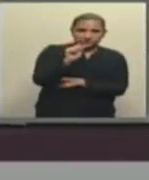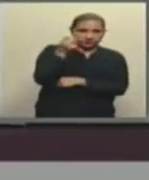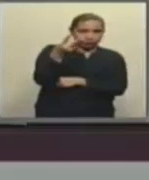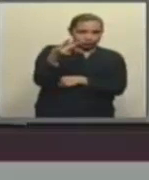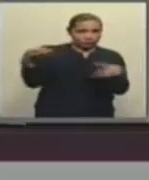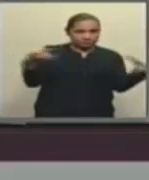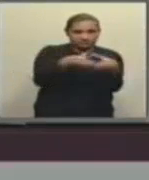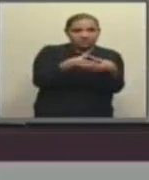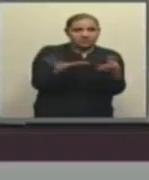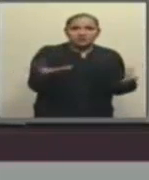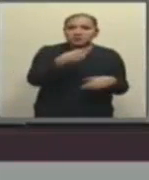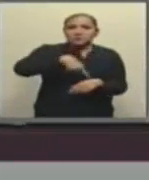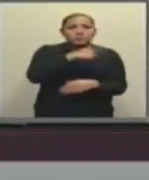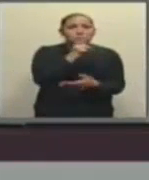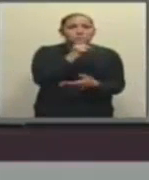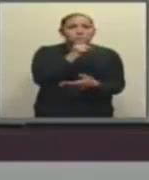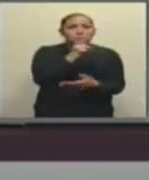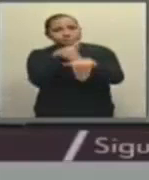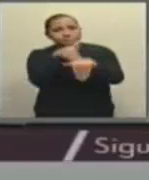responden a las órdenes de su patrón.